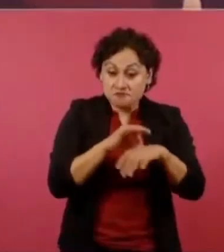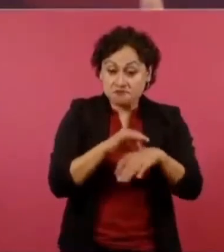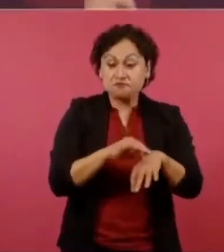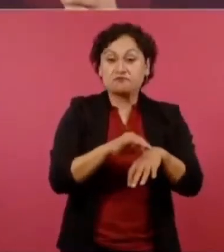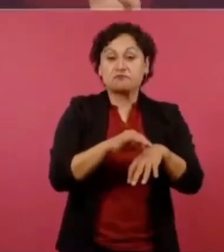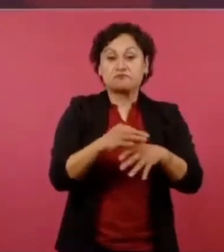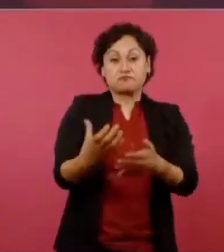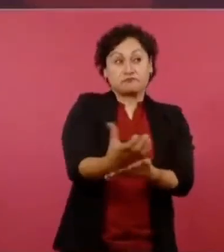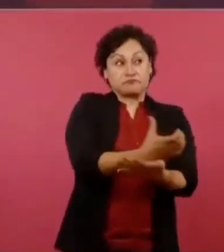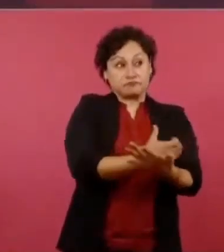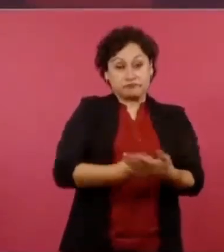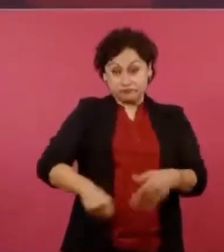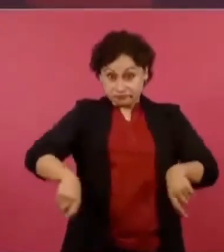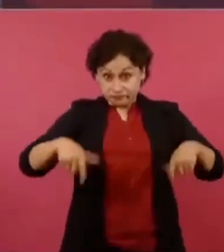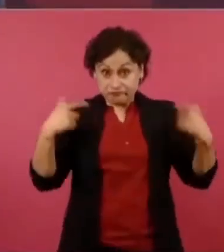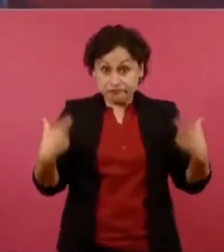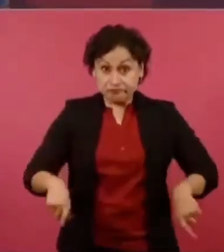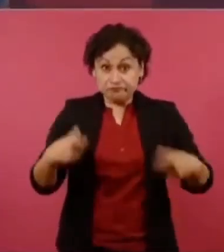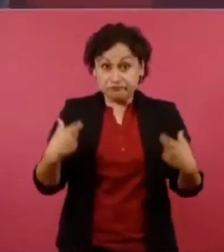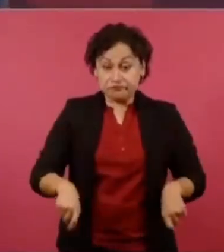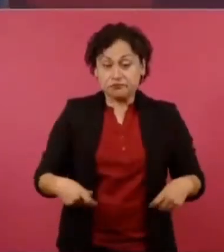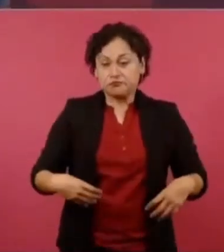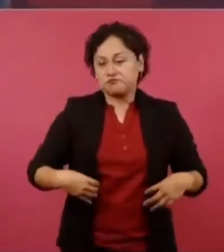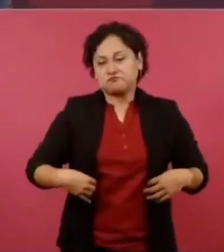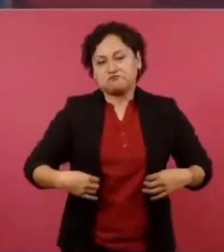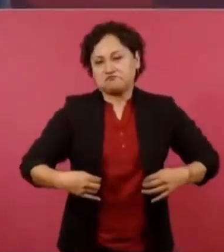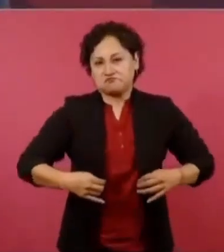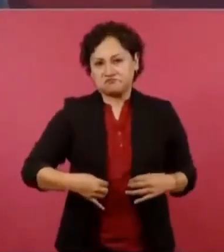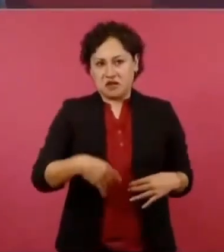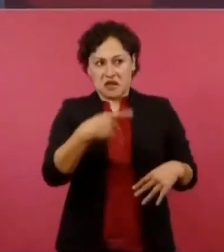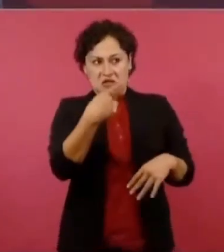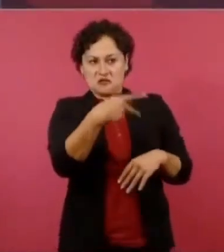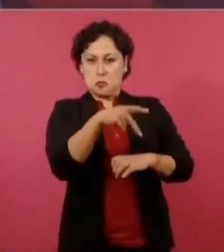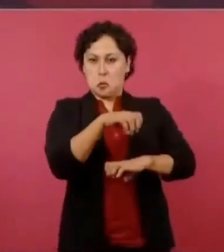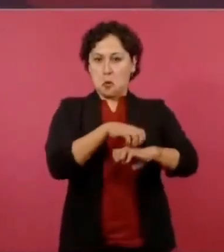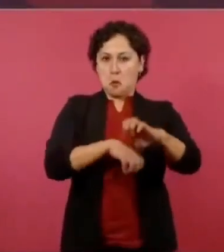creación de nuevas empresas,